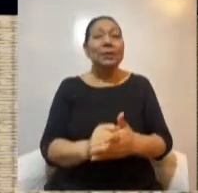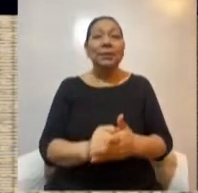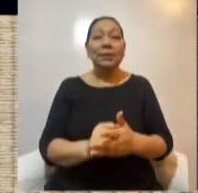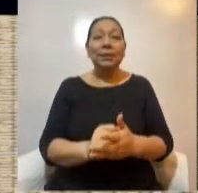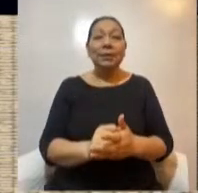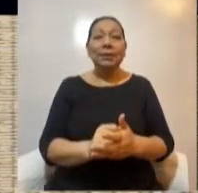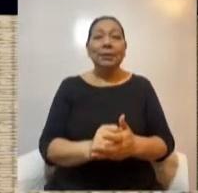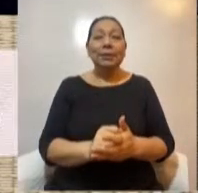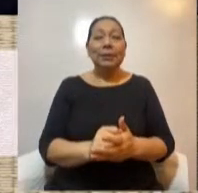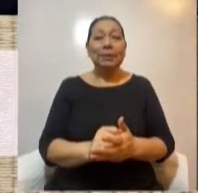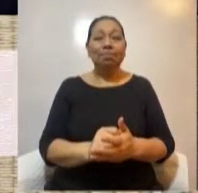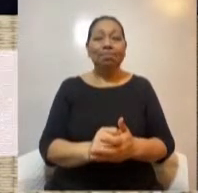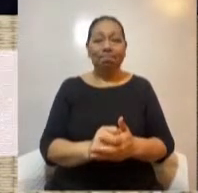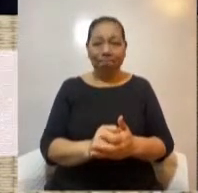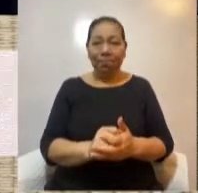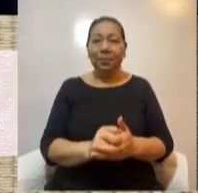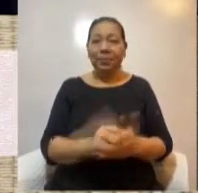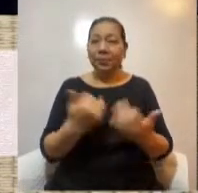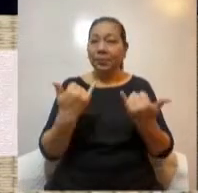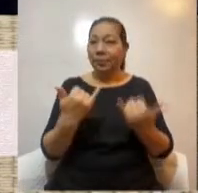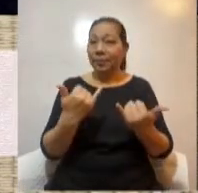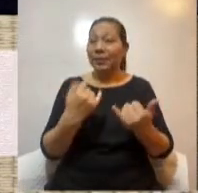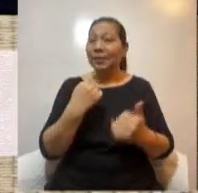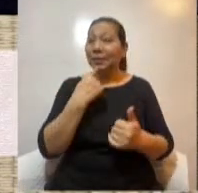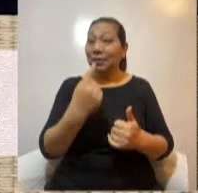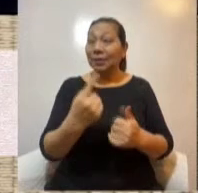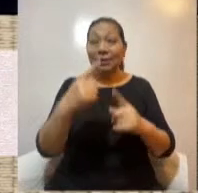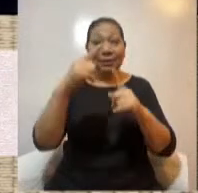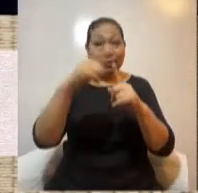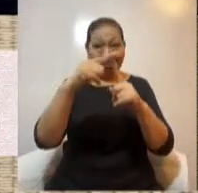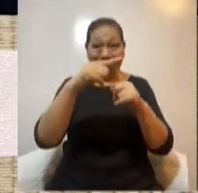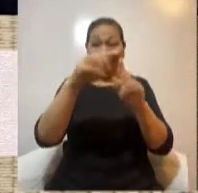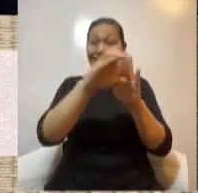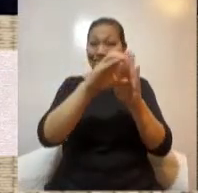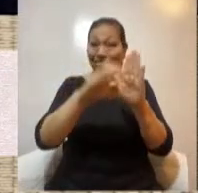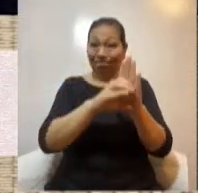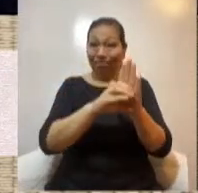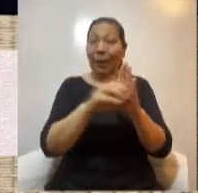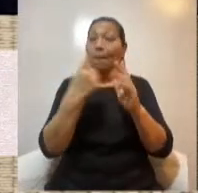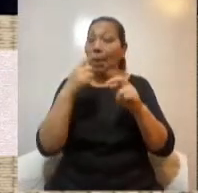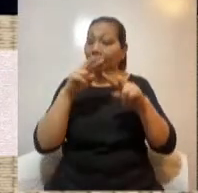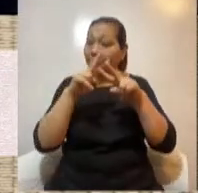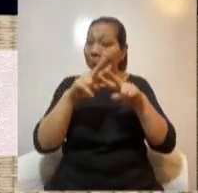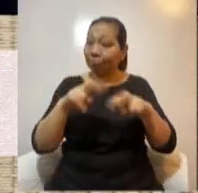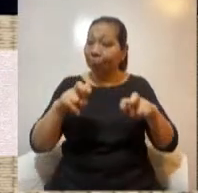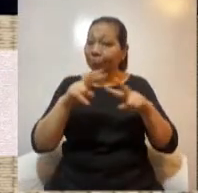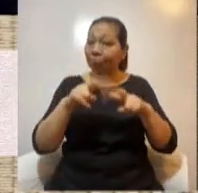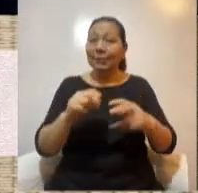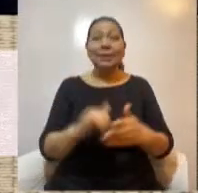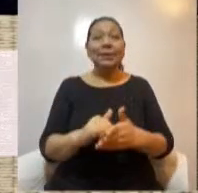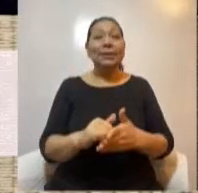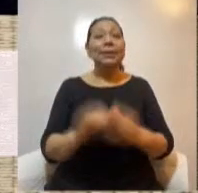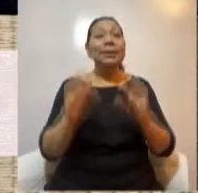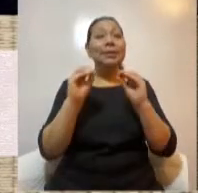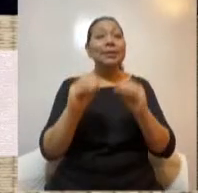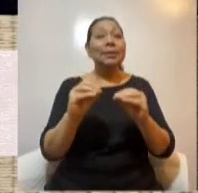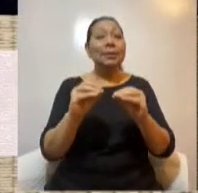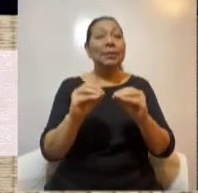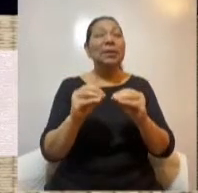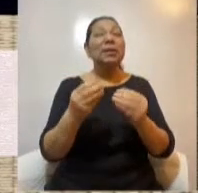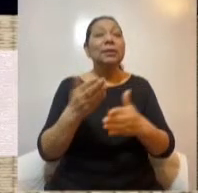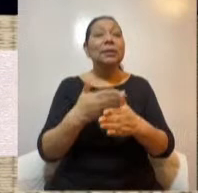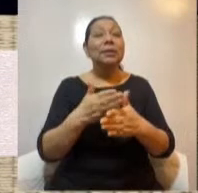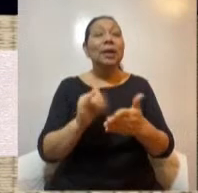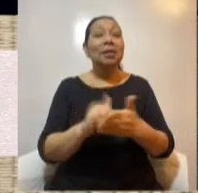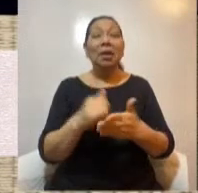diferente? Sí, mira, lo que hace el Tribunal Constitucional para analizar esta disposición es aplicar el